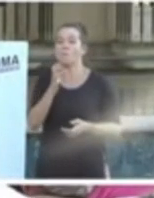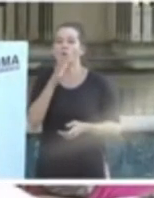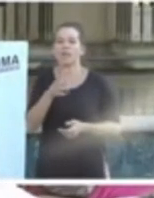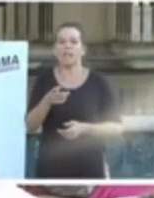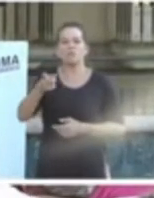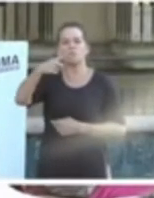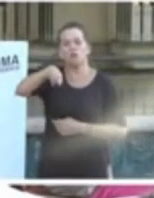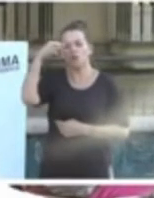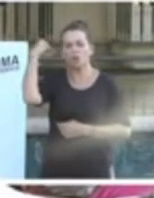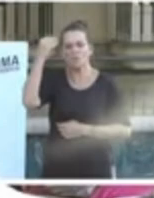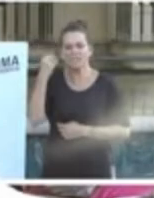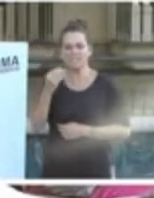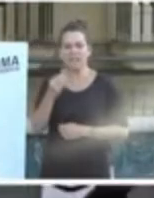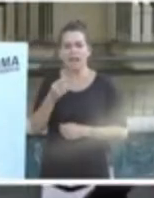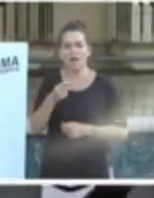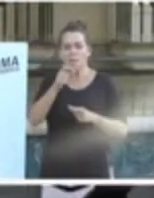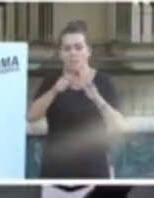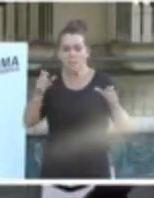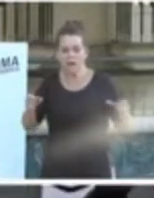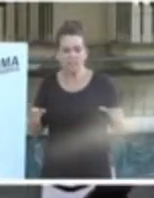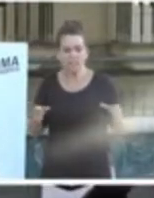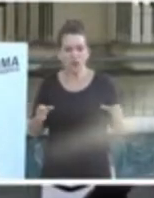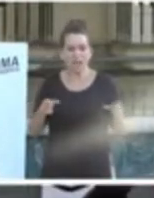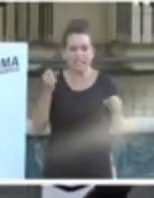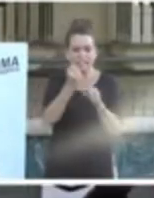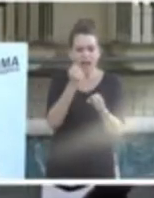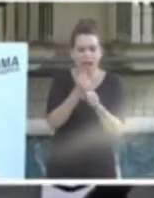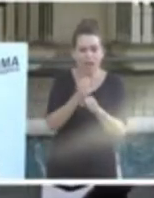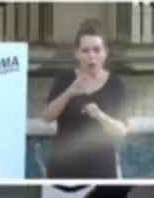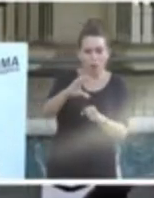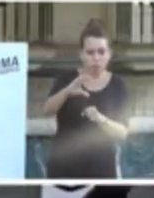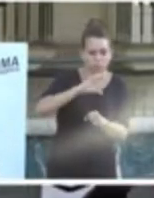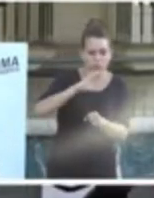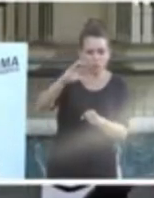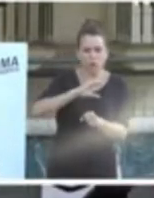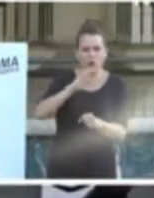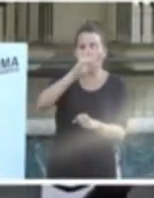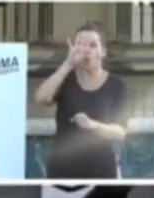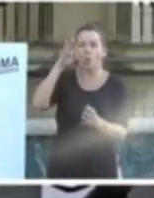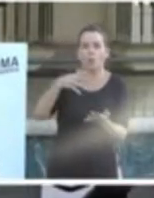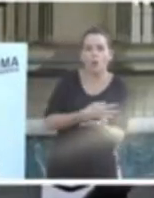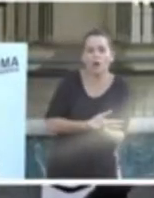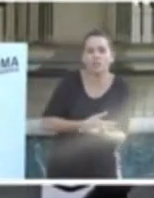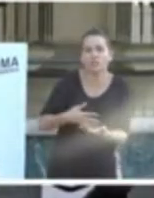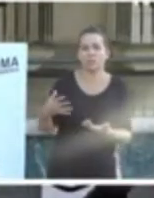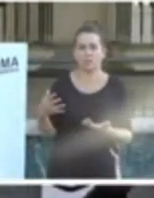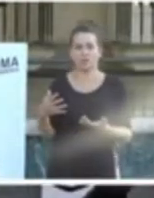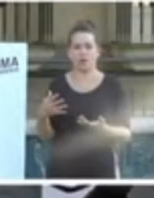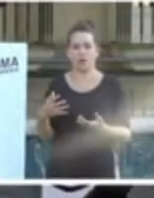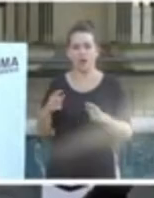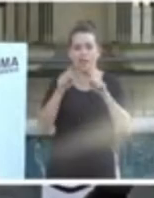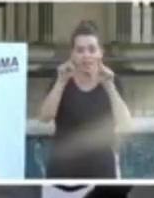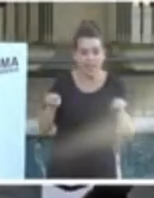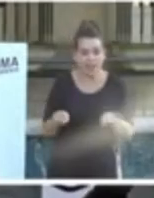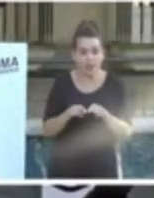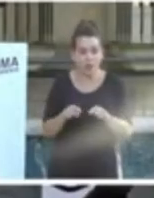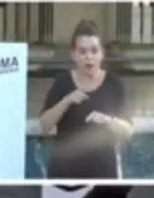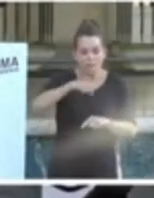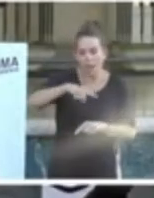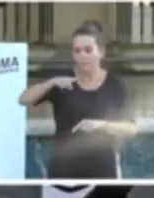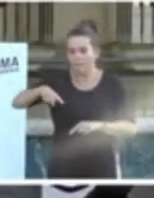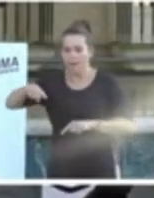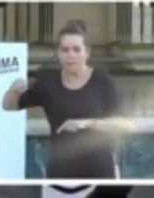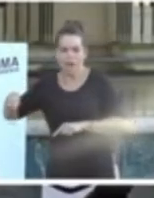cuatro millones de salarios como puede un estado un gobierno pagar cuatro millones de nóminas todos los meses en una situación de crisis